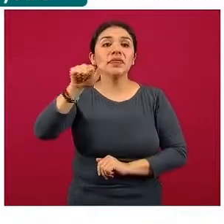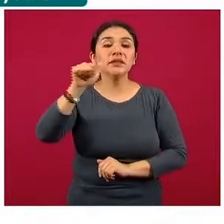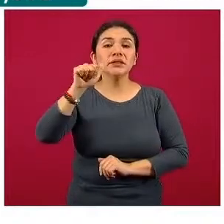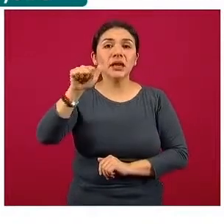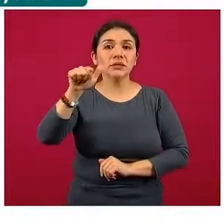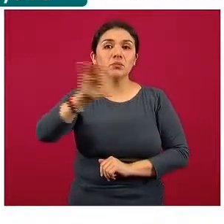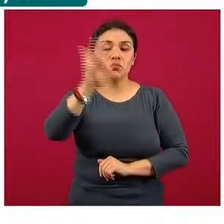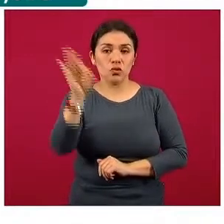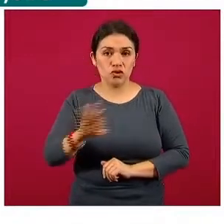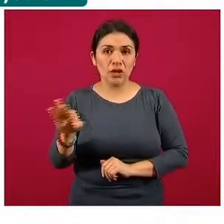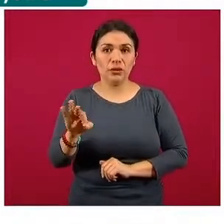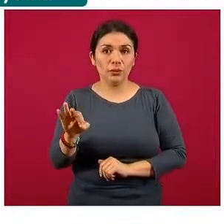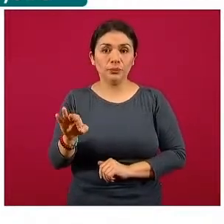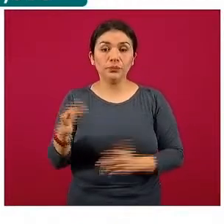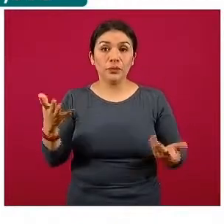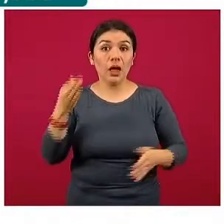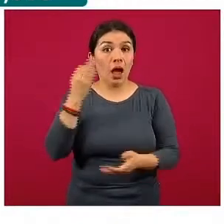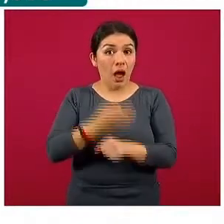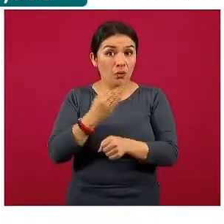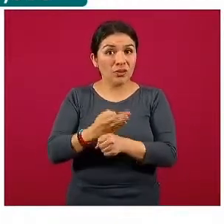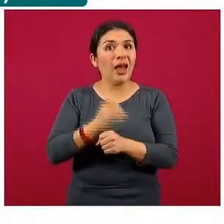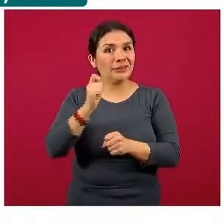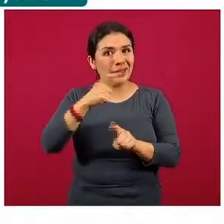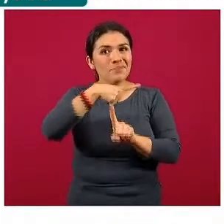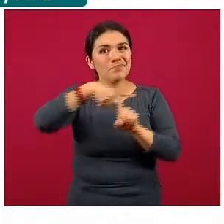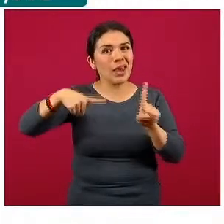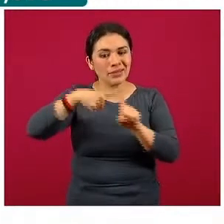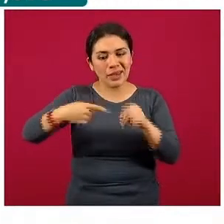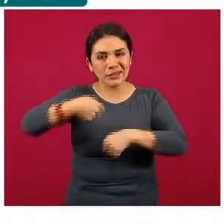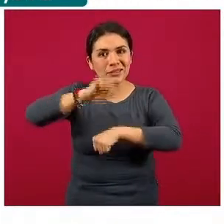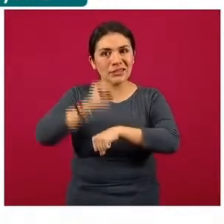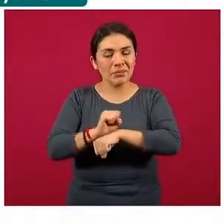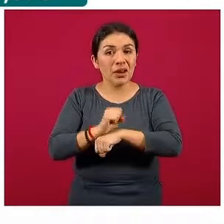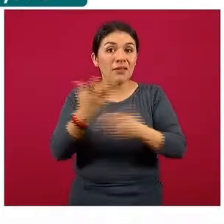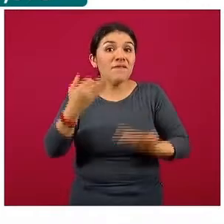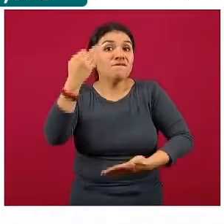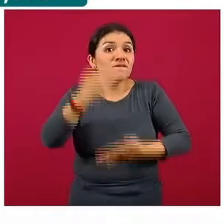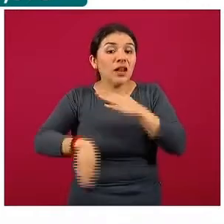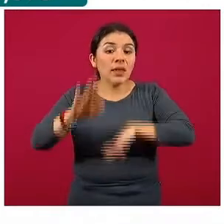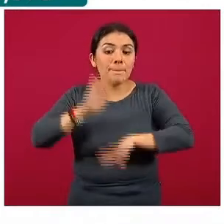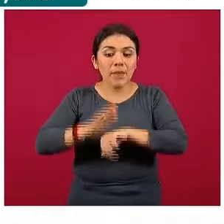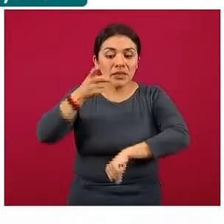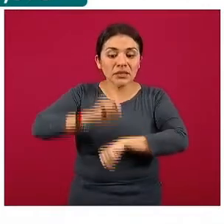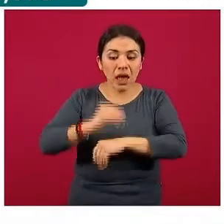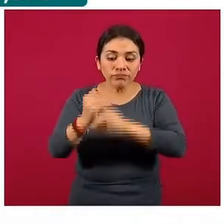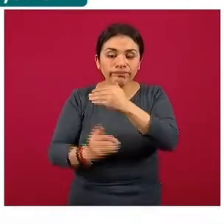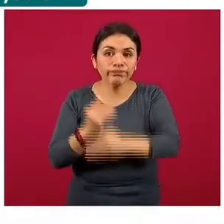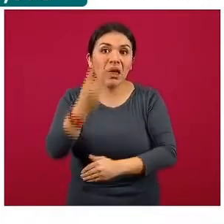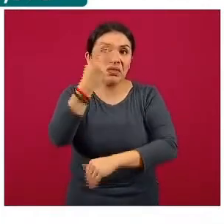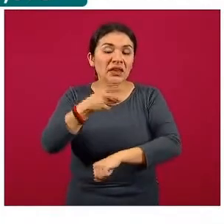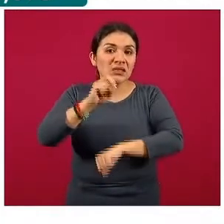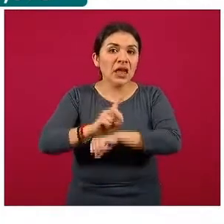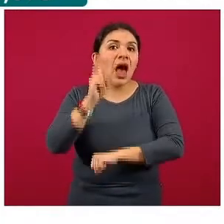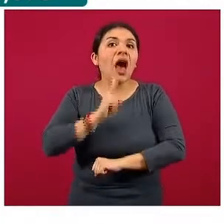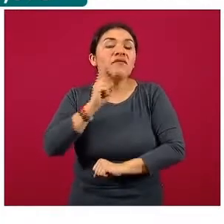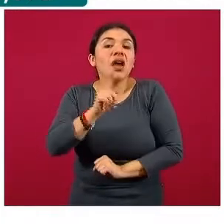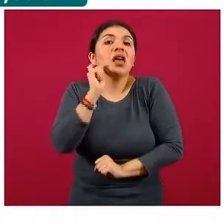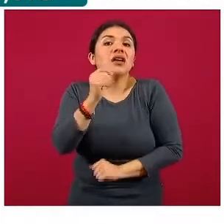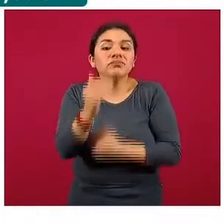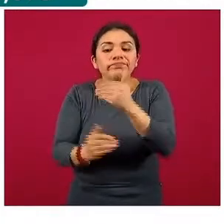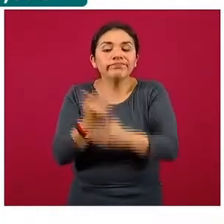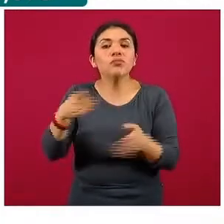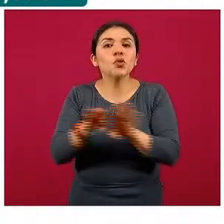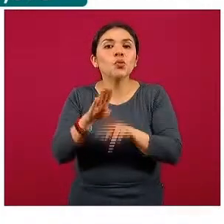16%, estamos todavía a la mitad de la semana, por lo tanto tenemos todavía al menos 3 días más en los cuales